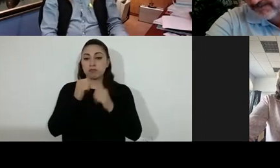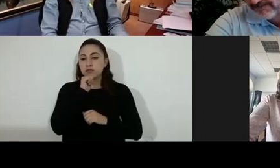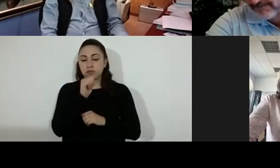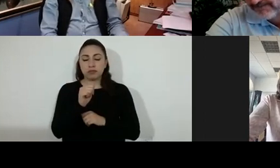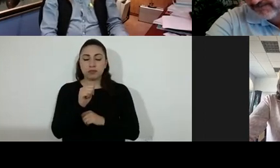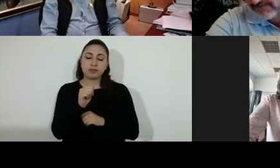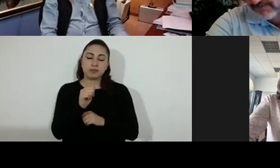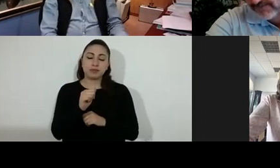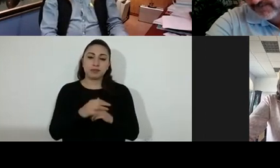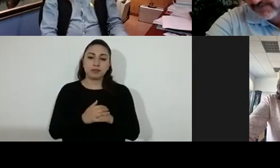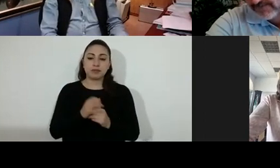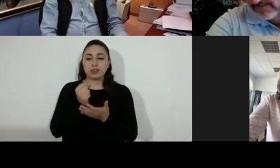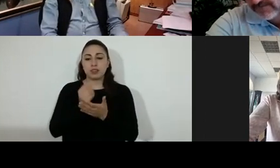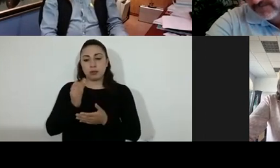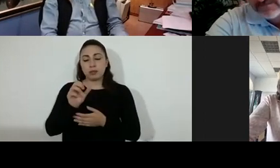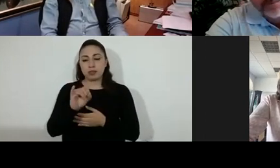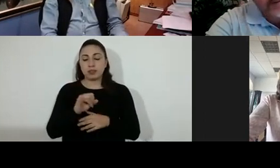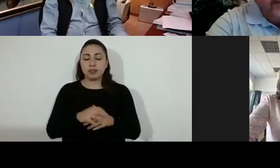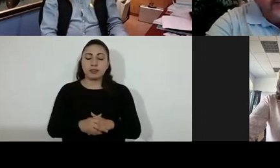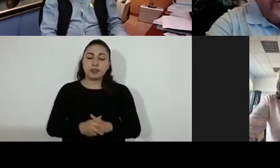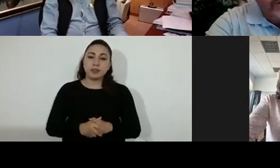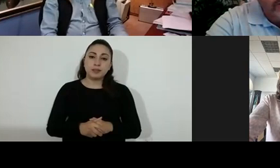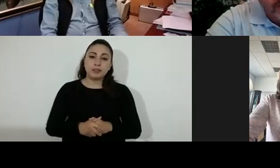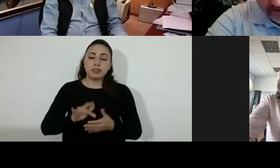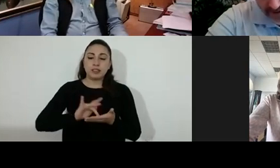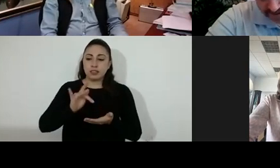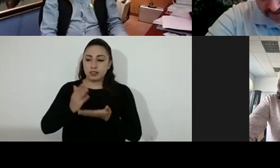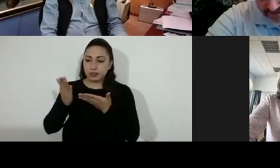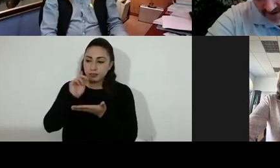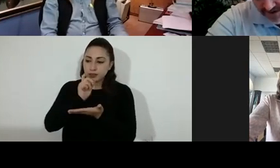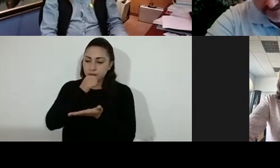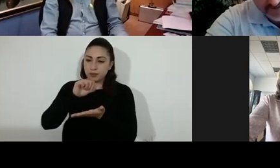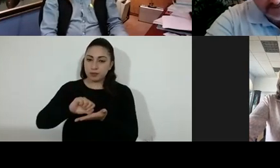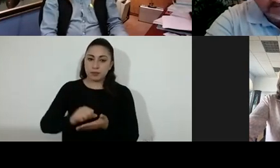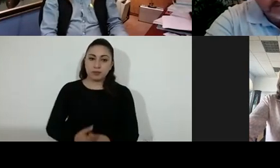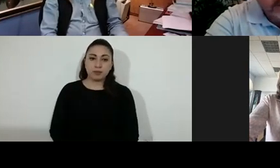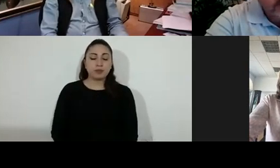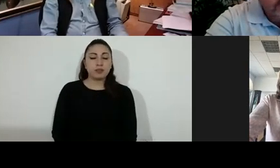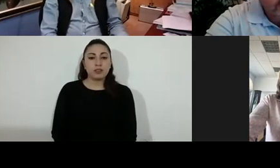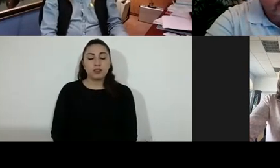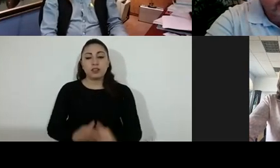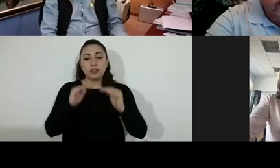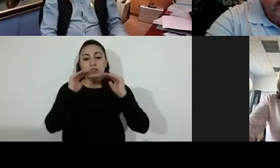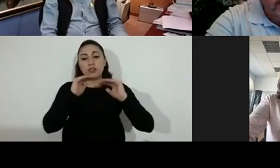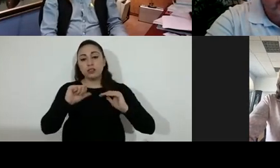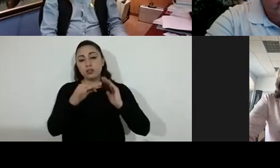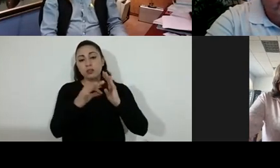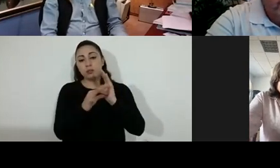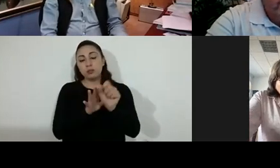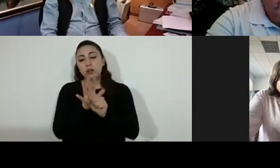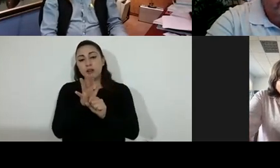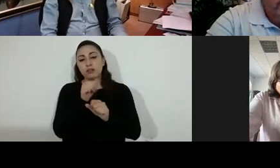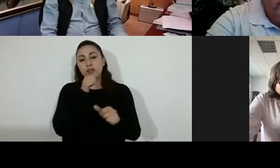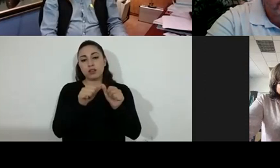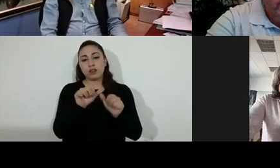contra. Muchas gracias, diputada. El siguiente punto del orden del día es el inciso A de